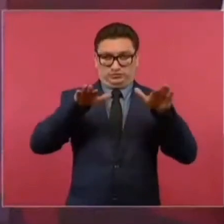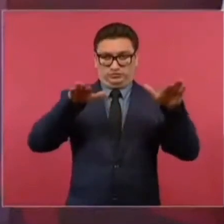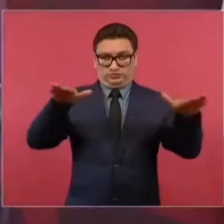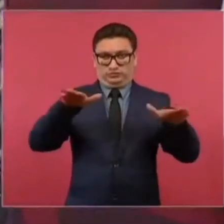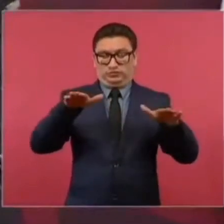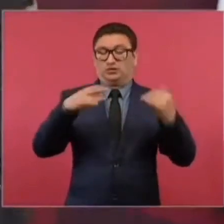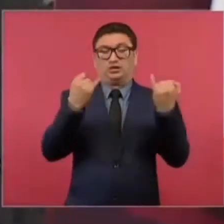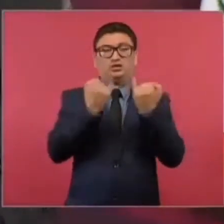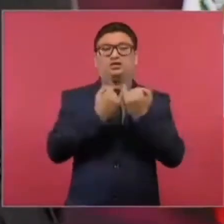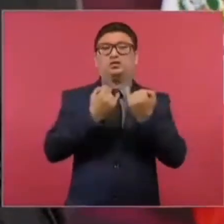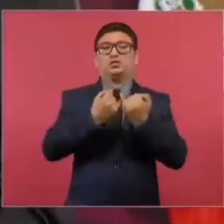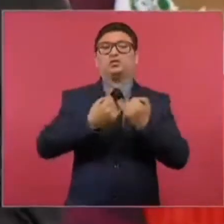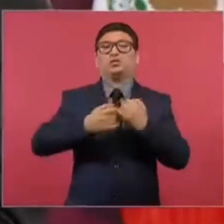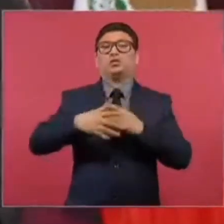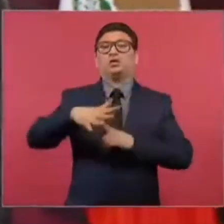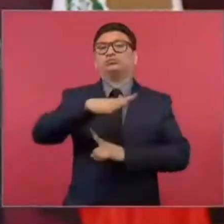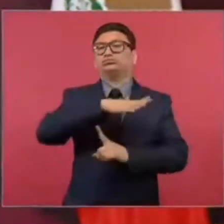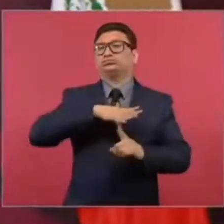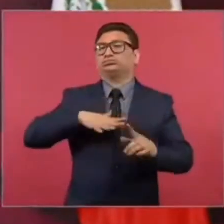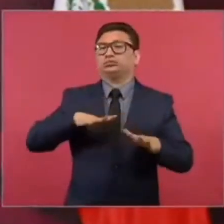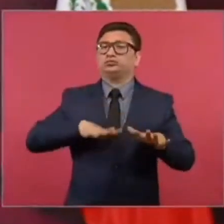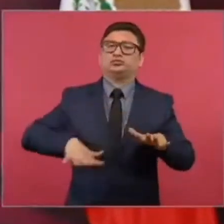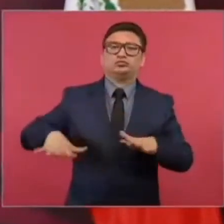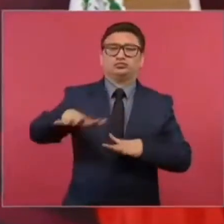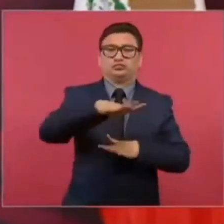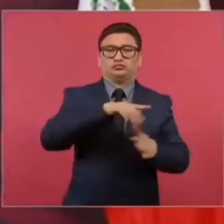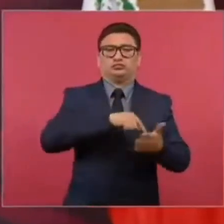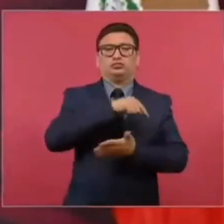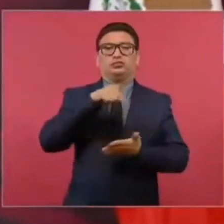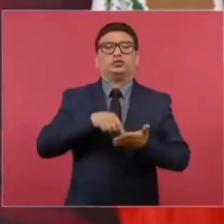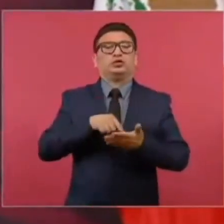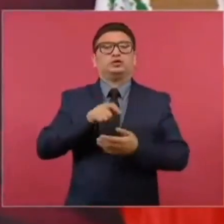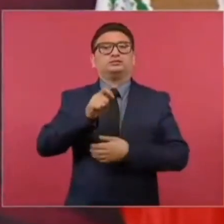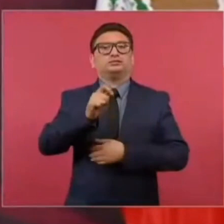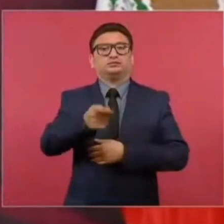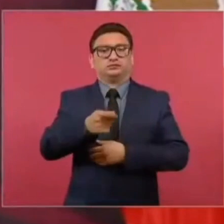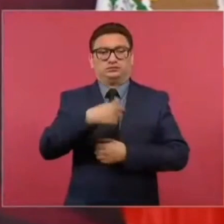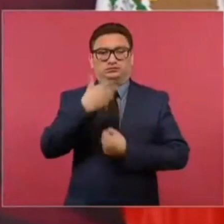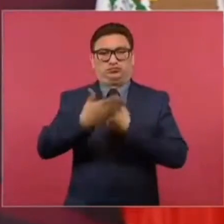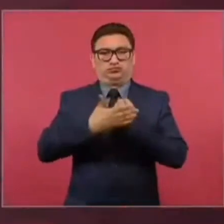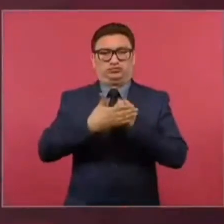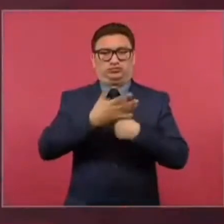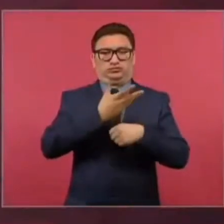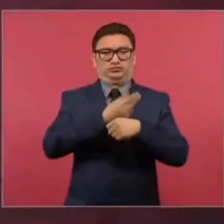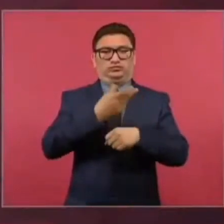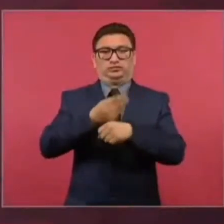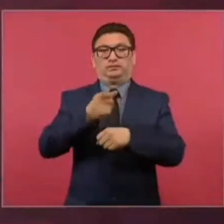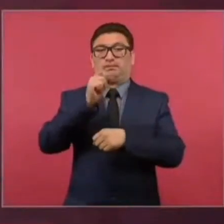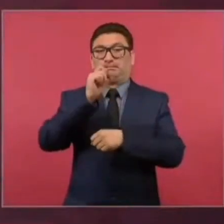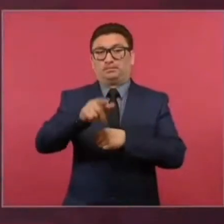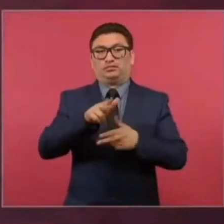toda esa zona, va a ser la ampliación del tren